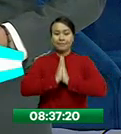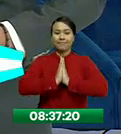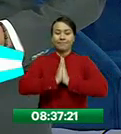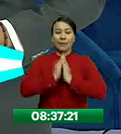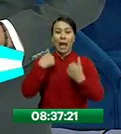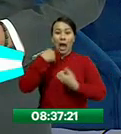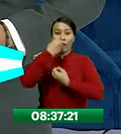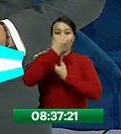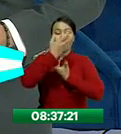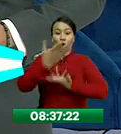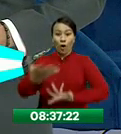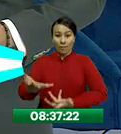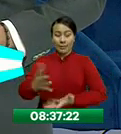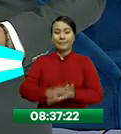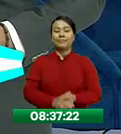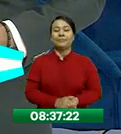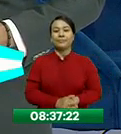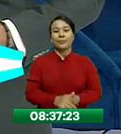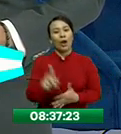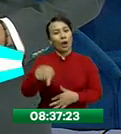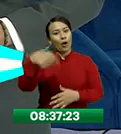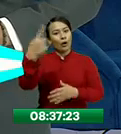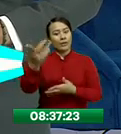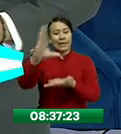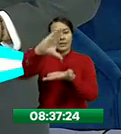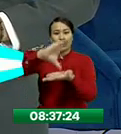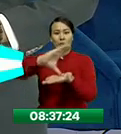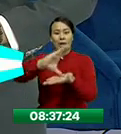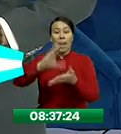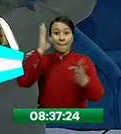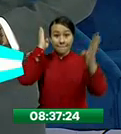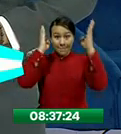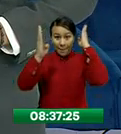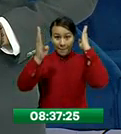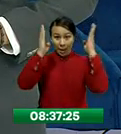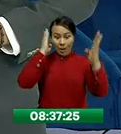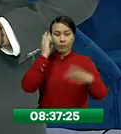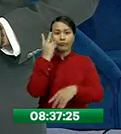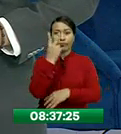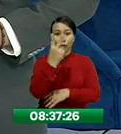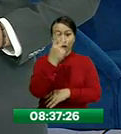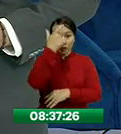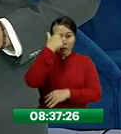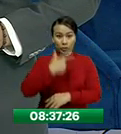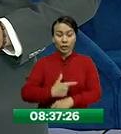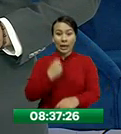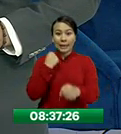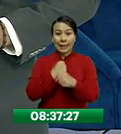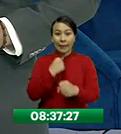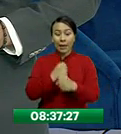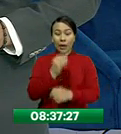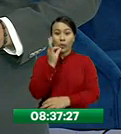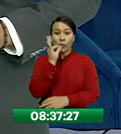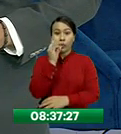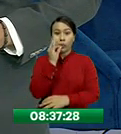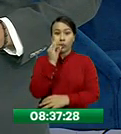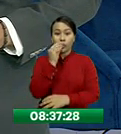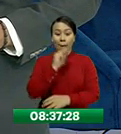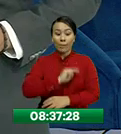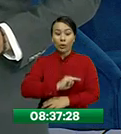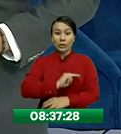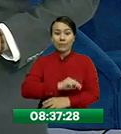para comentarles, nos vamos a otra ciudad, que en Babahoyo, dos oficiales de la Agencia de Tránsito Municipal